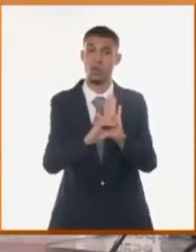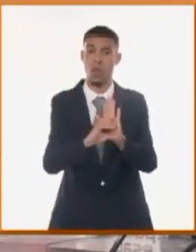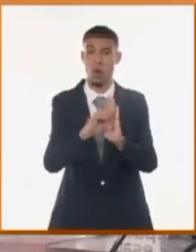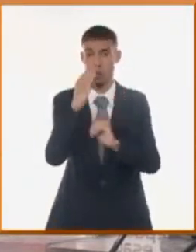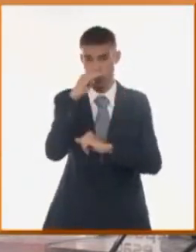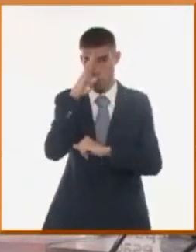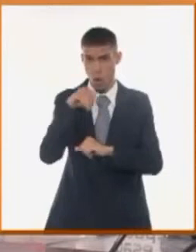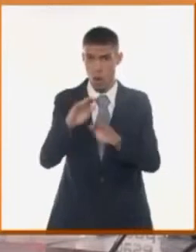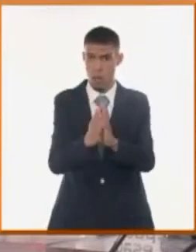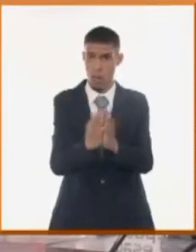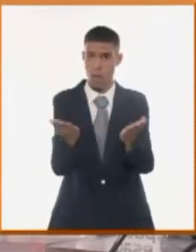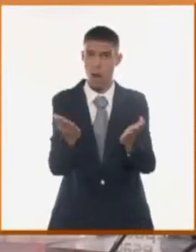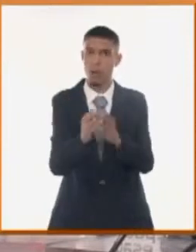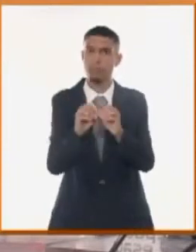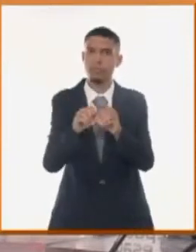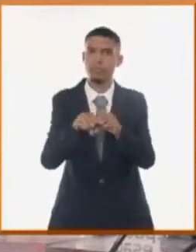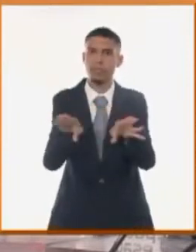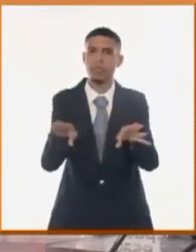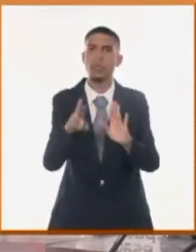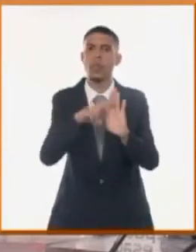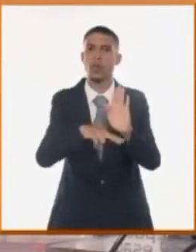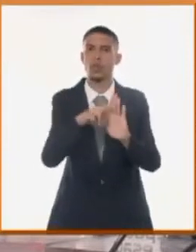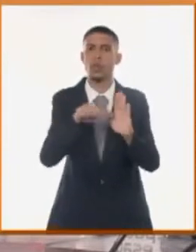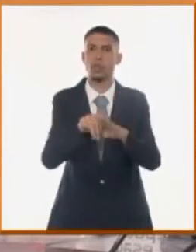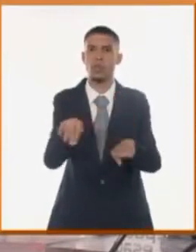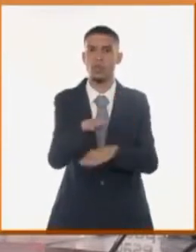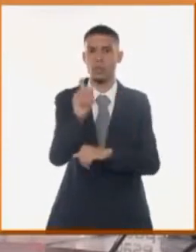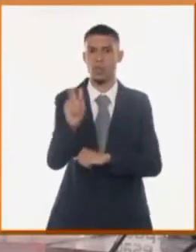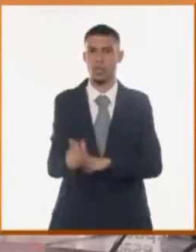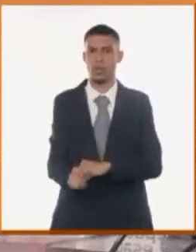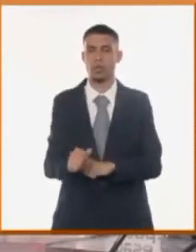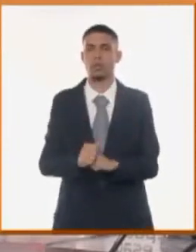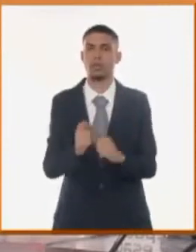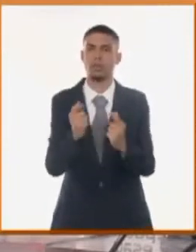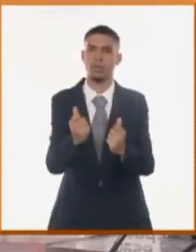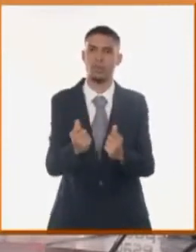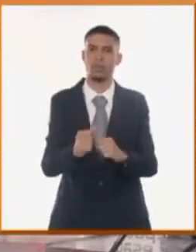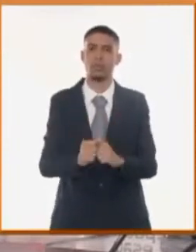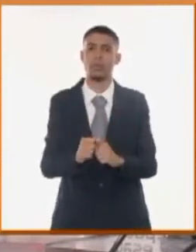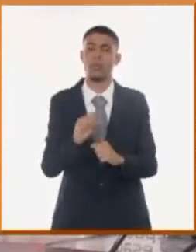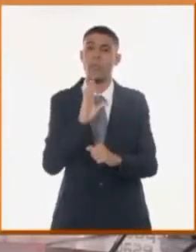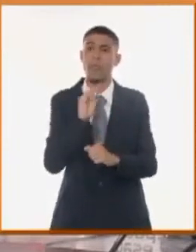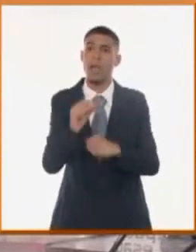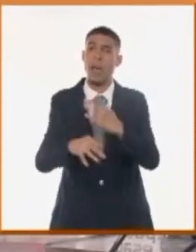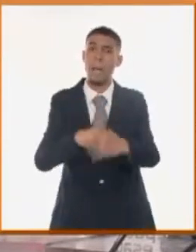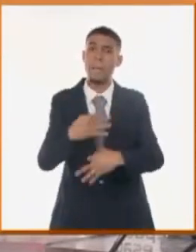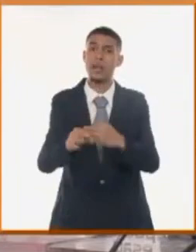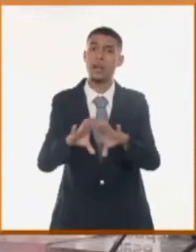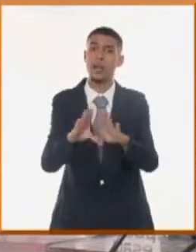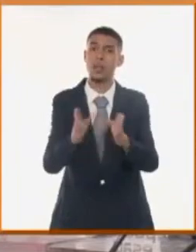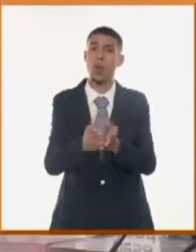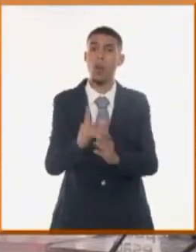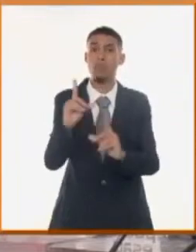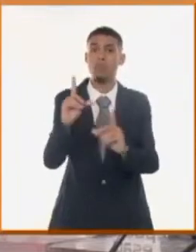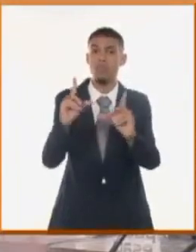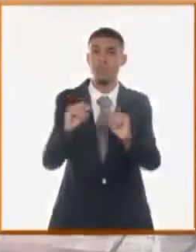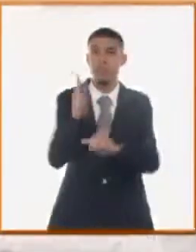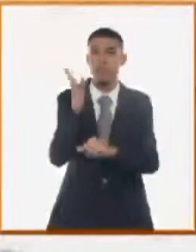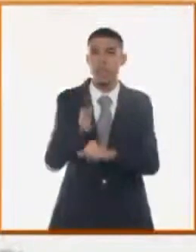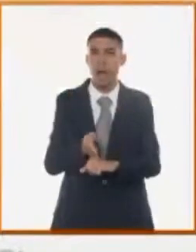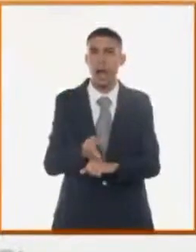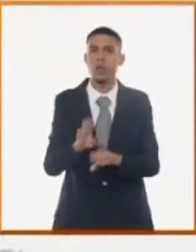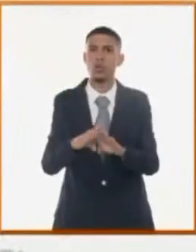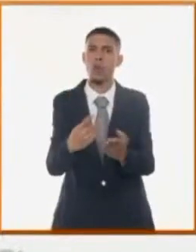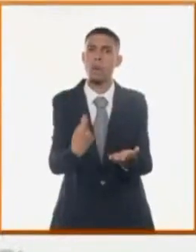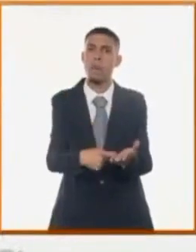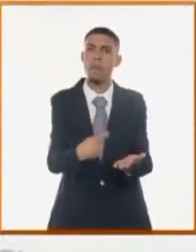una resolución del ministro de Finanzas y Precios que reduce a la mitad los aranceles por importación de materias